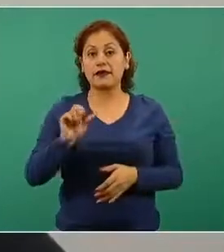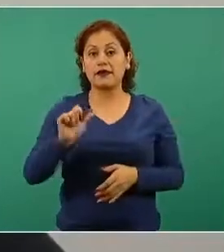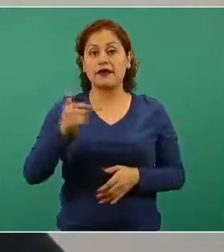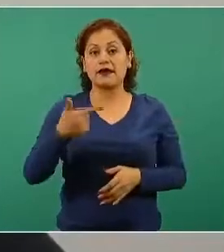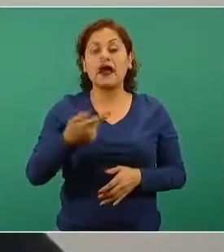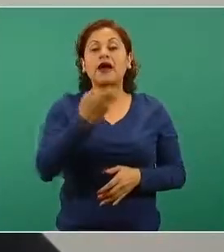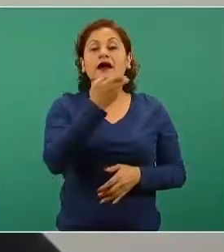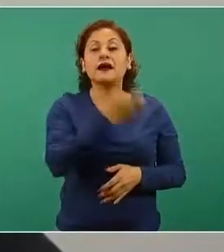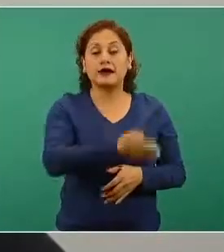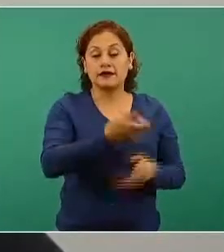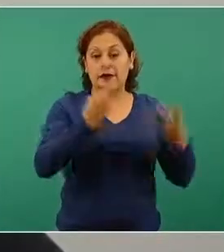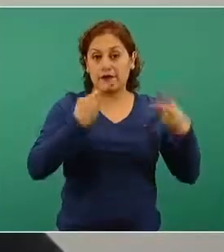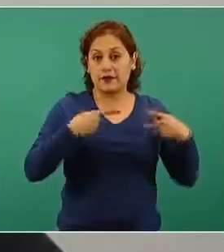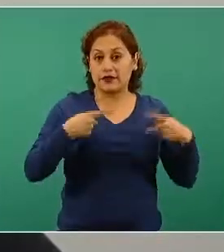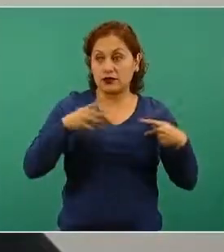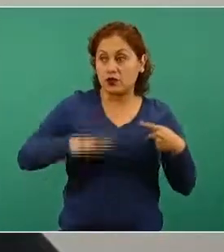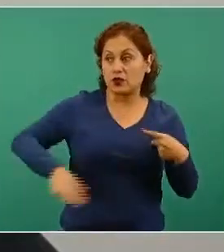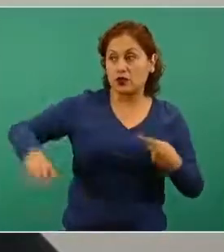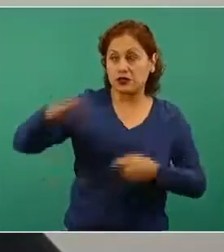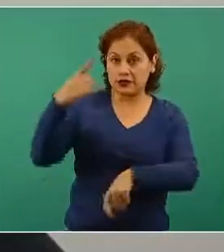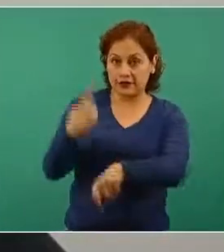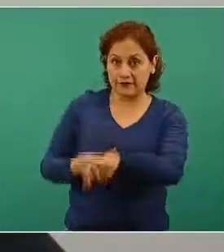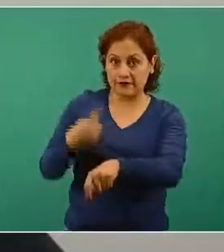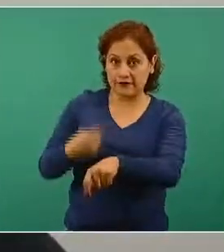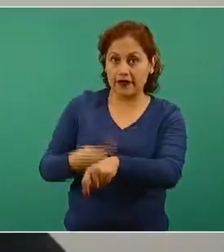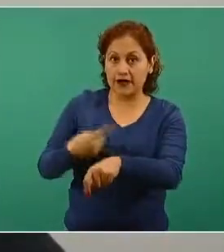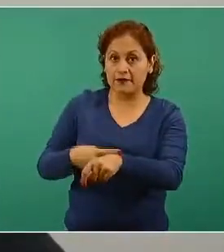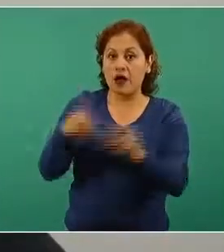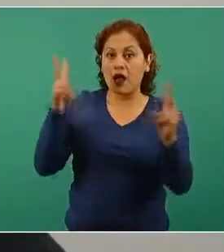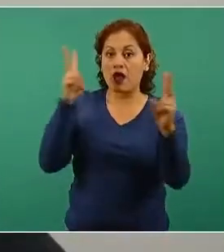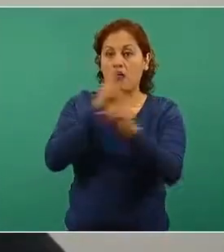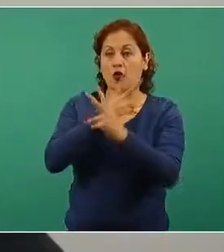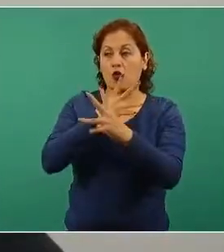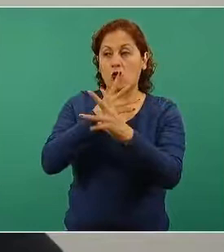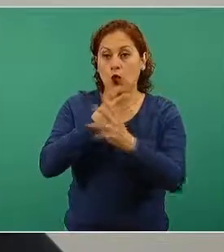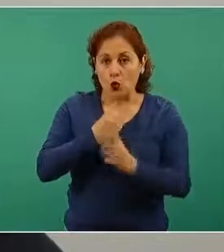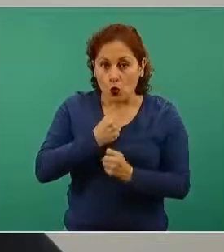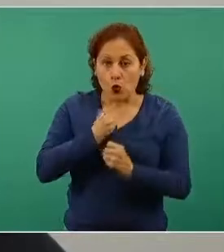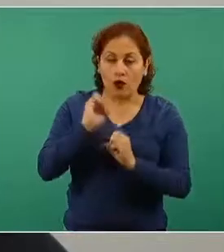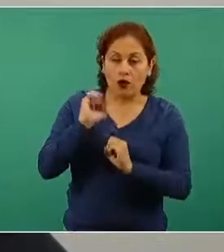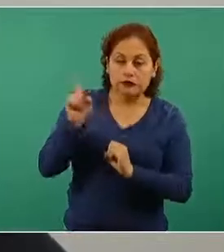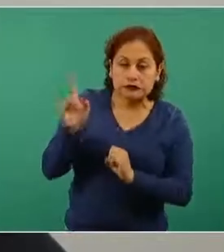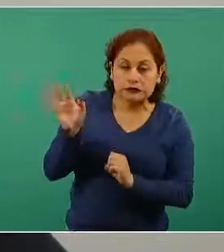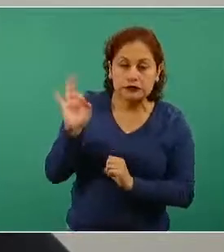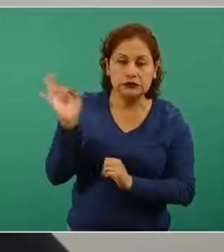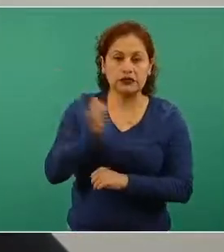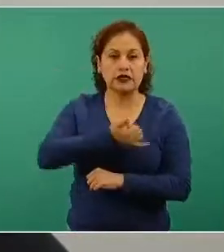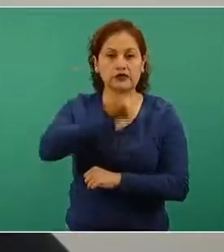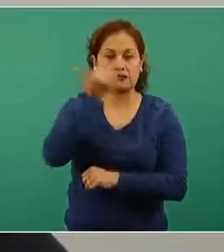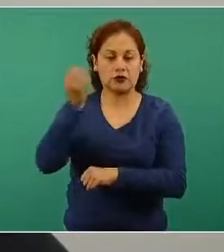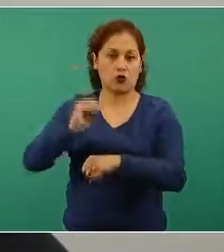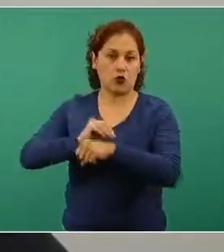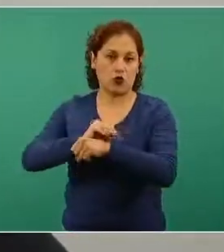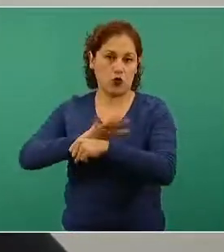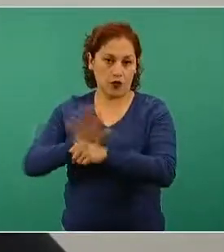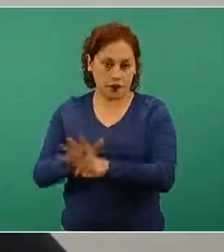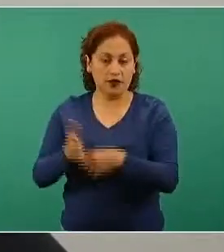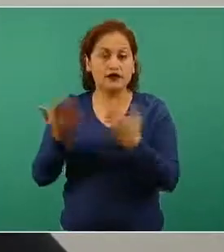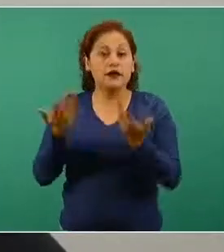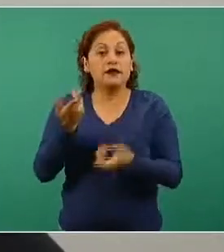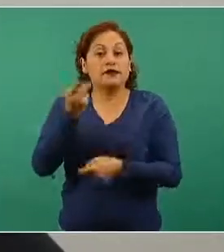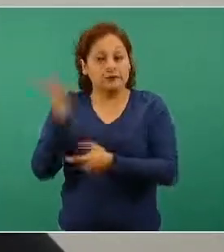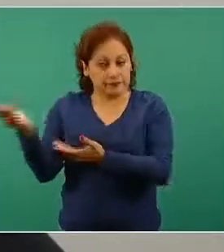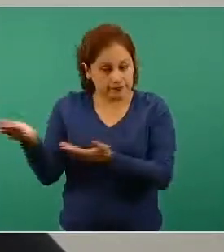a personas con problemas respiratorios o con la sospecha de tener COVID-19. Pero recuerden que hay otro tipo